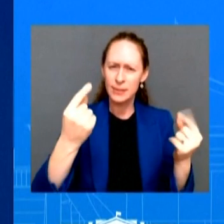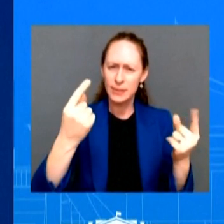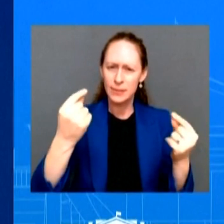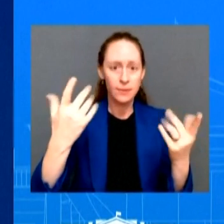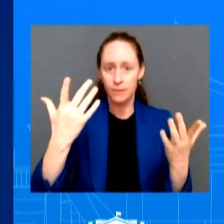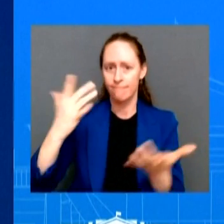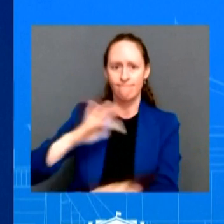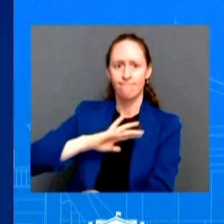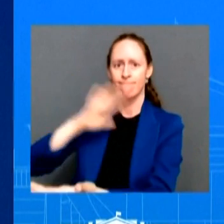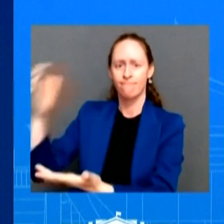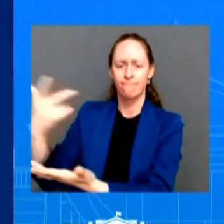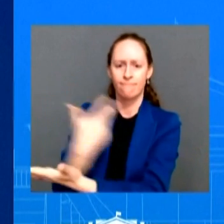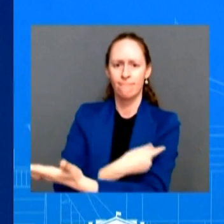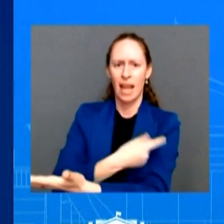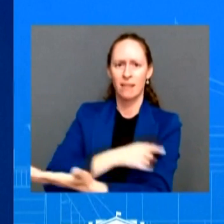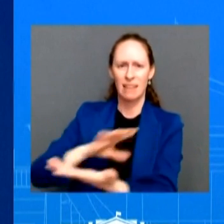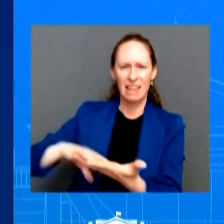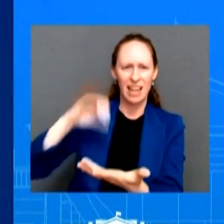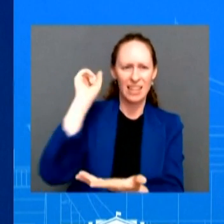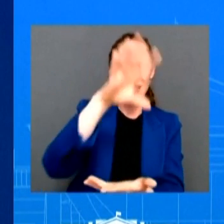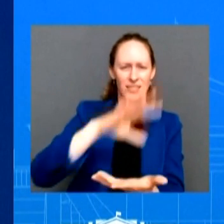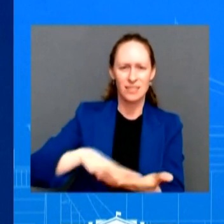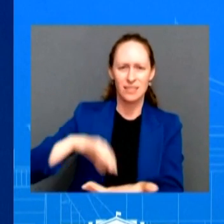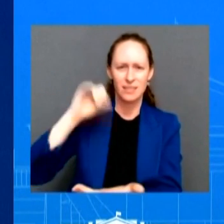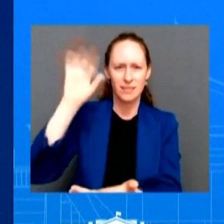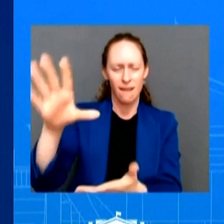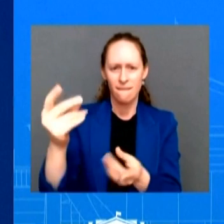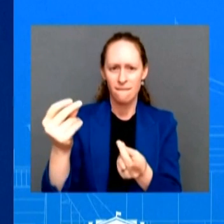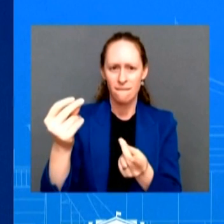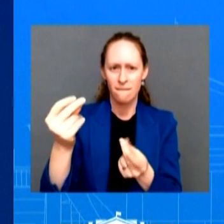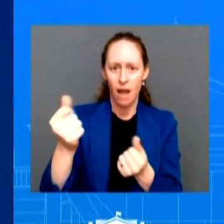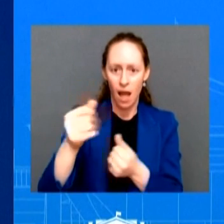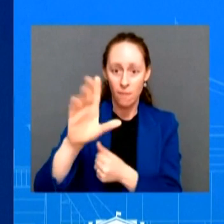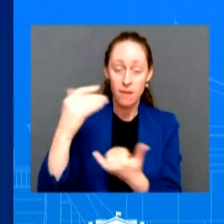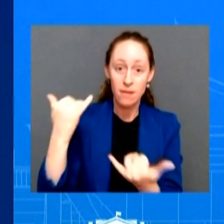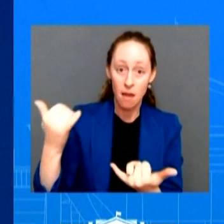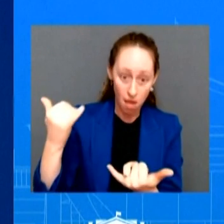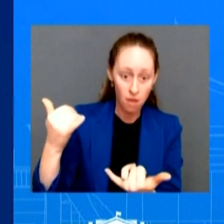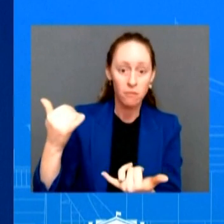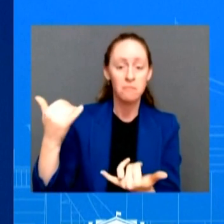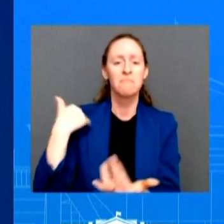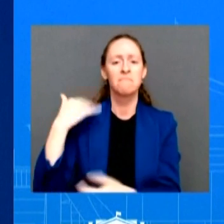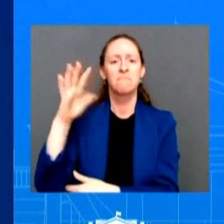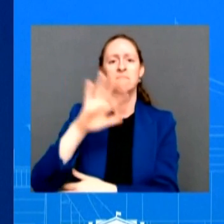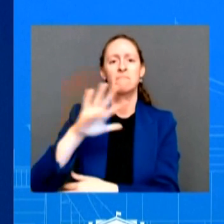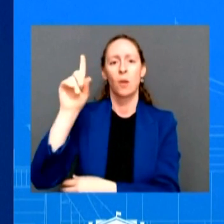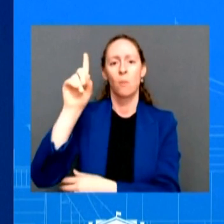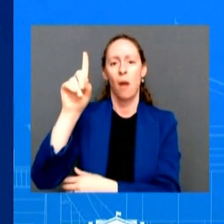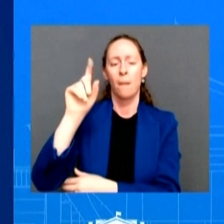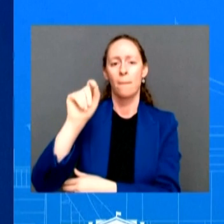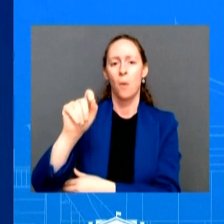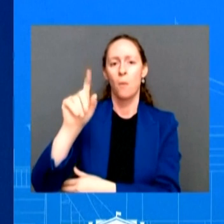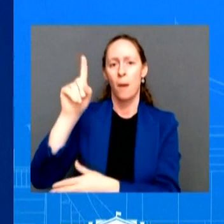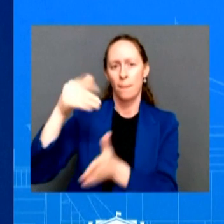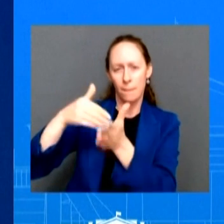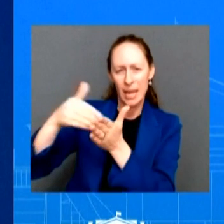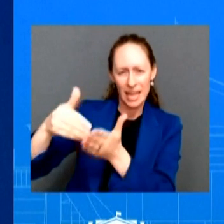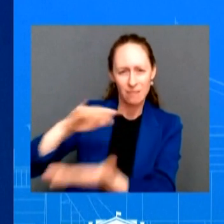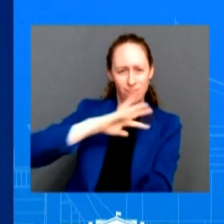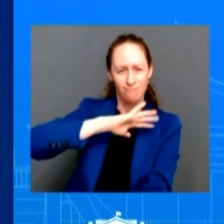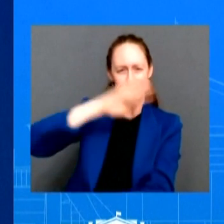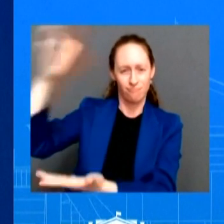hemos puesto a disposición más de 1.100.000 dosis de vacunas hemos entregado más de 620.000 de esas